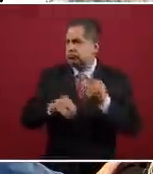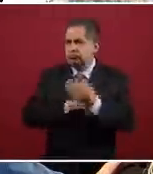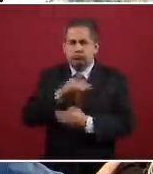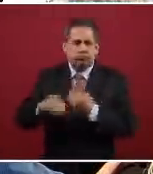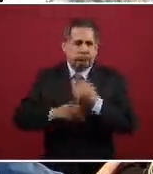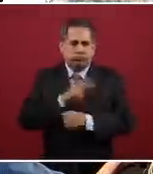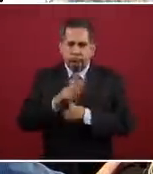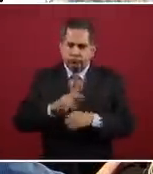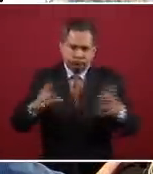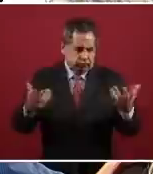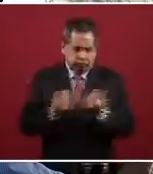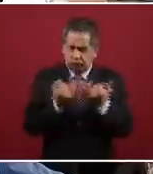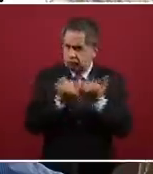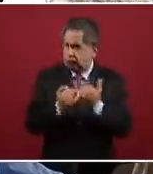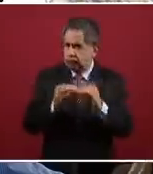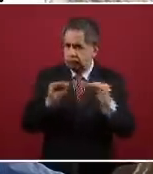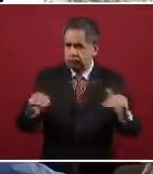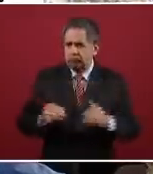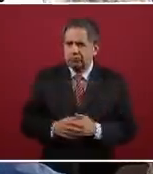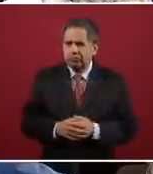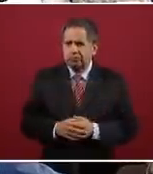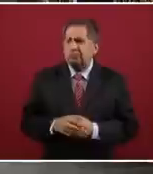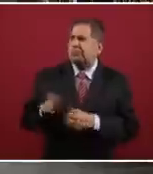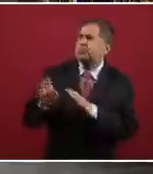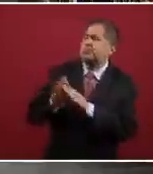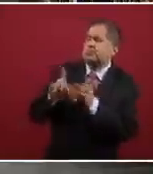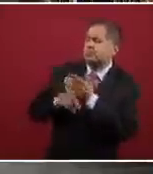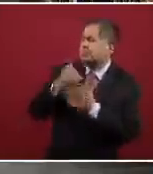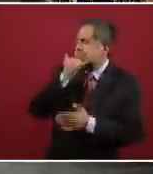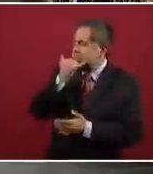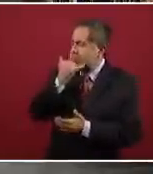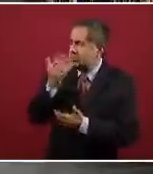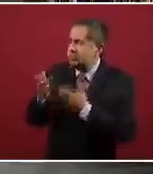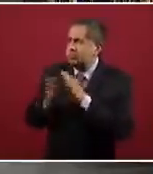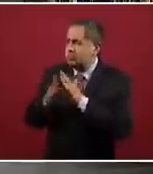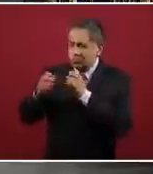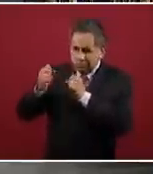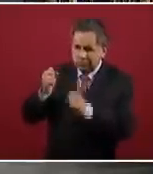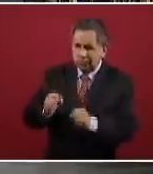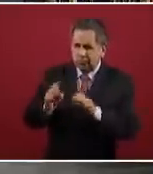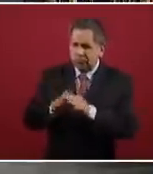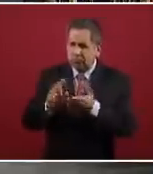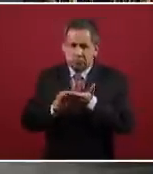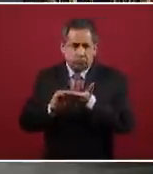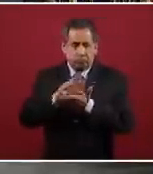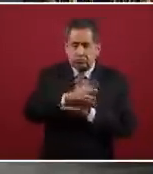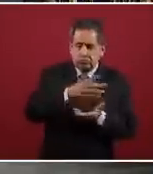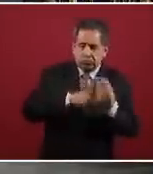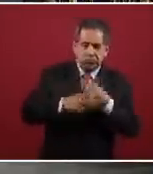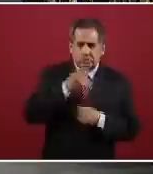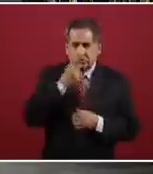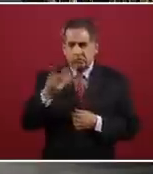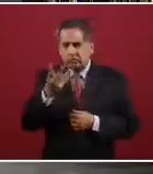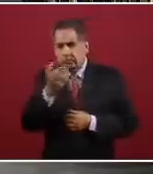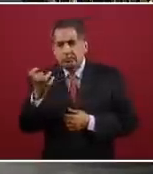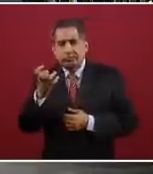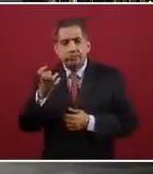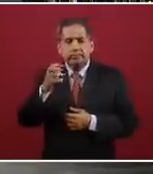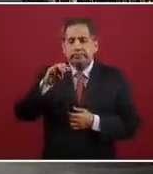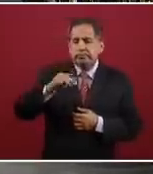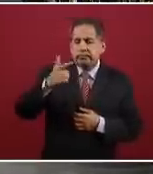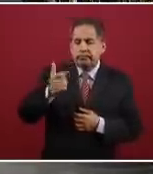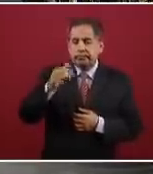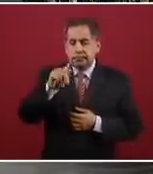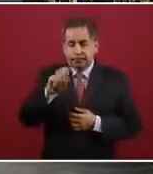de los mexicanos. Muchas gracias. ¿Cómo garantizar, director, perdón, cómo garantizar las inversiones? Se habla de 400 megawatts que van a llegar con